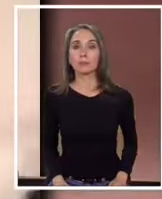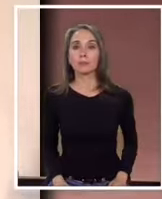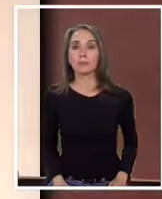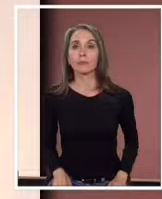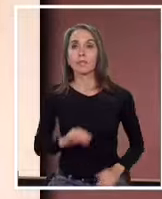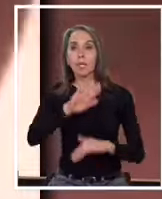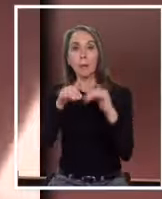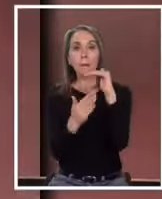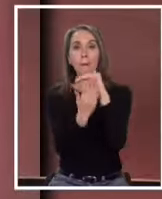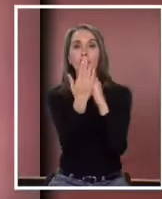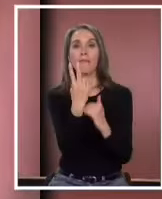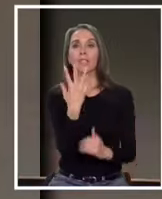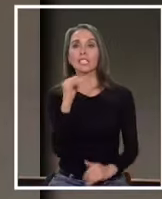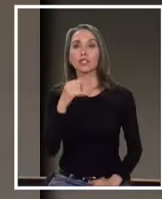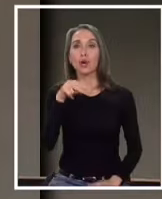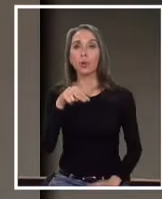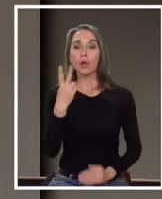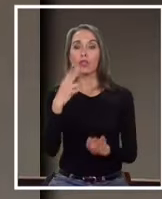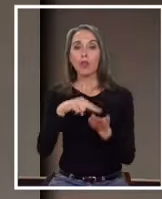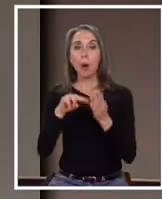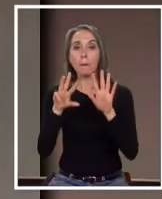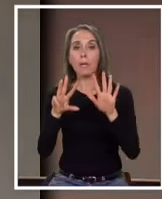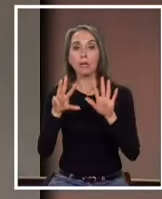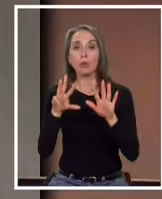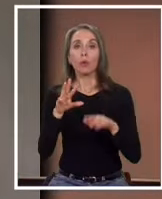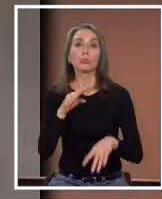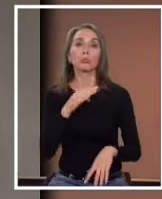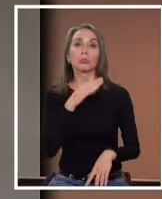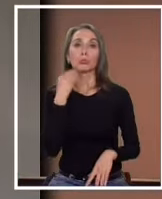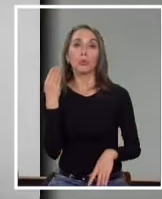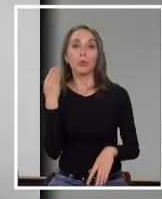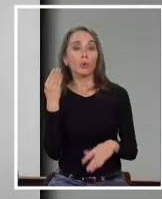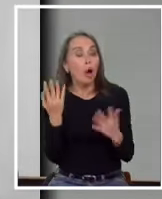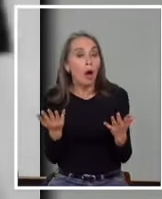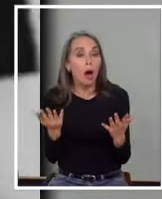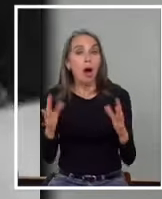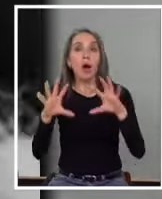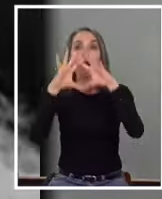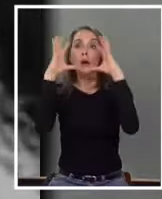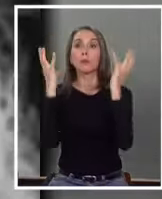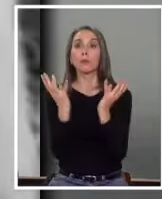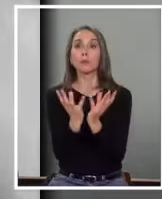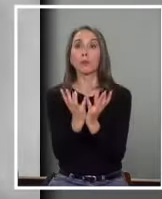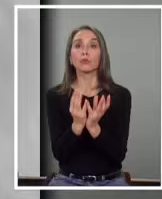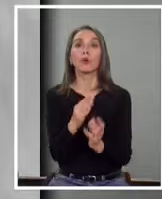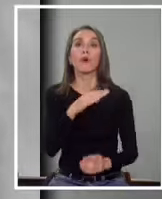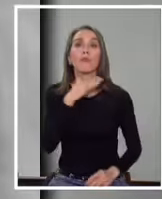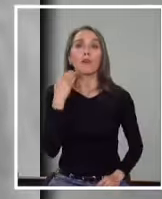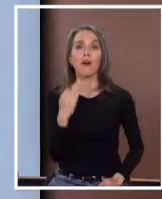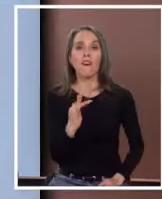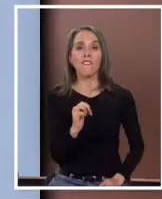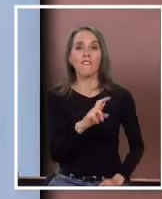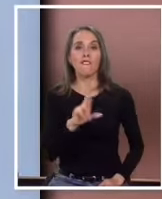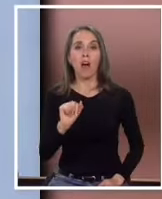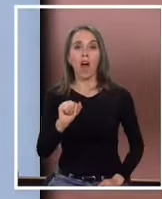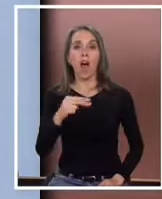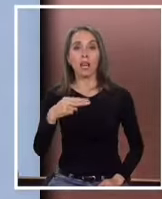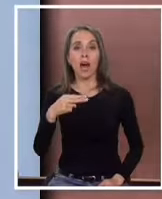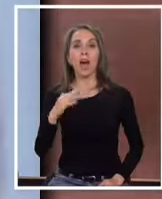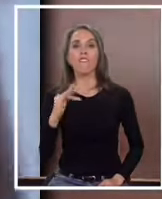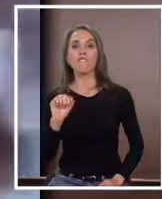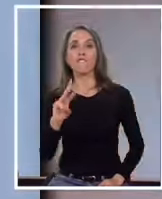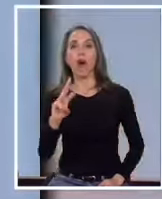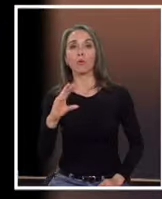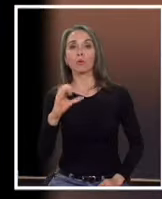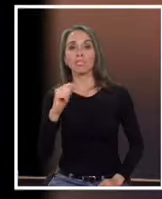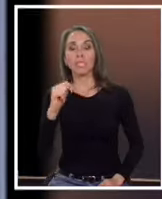Era la mañana del 25 de junio de 2009 y una muerte ensombrecía el espectáculo mundial. Fallecía Farrah Fawcett, icónica